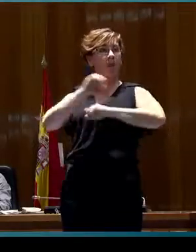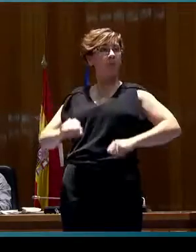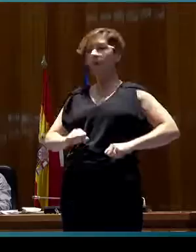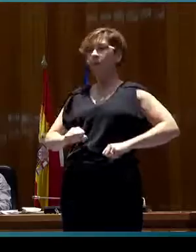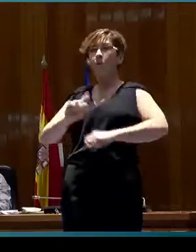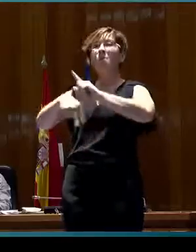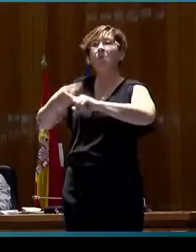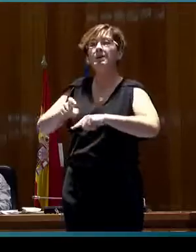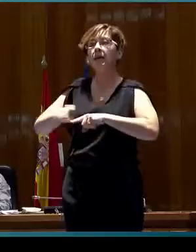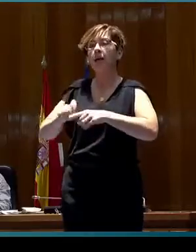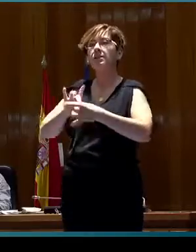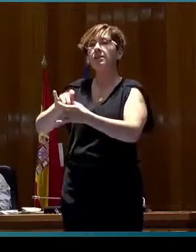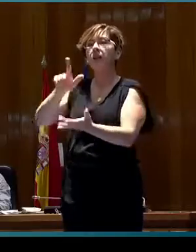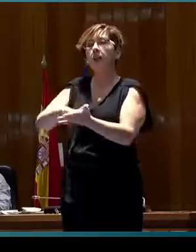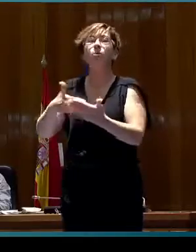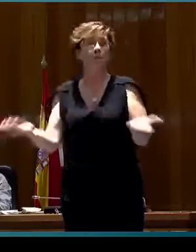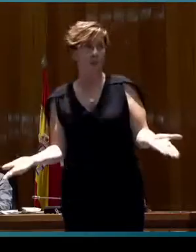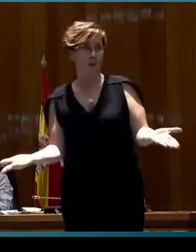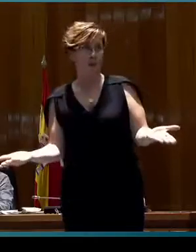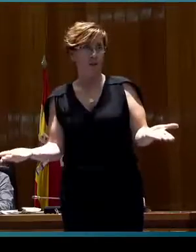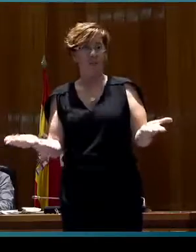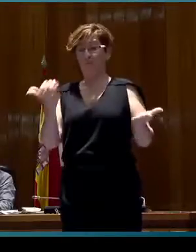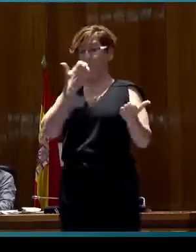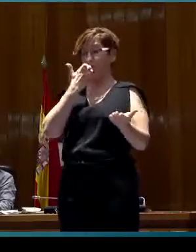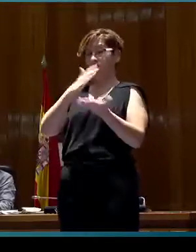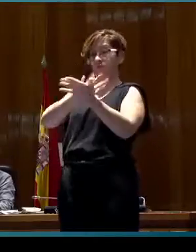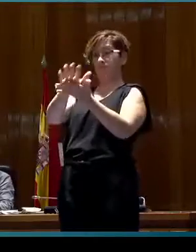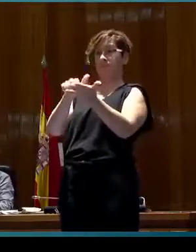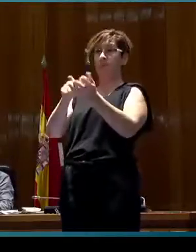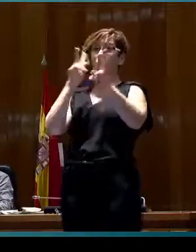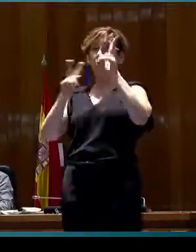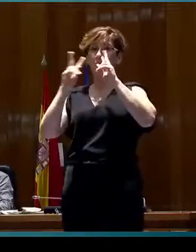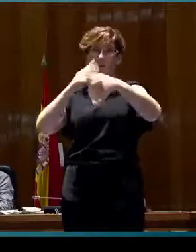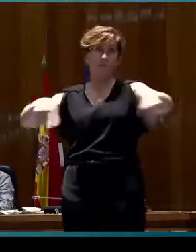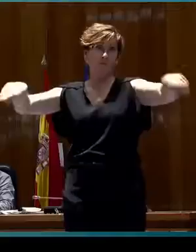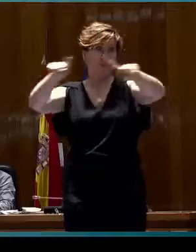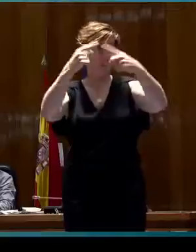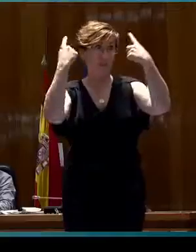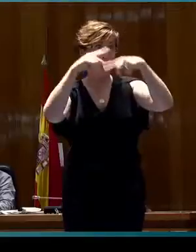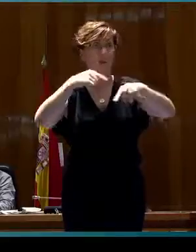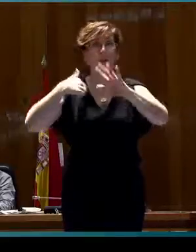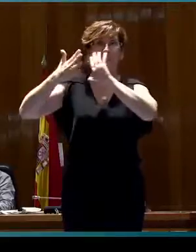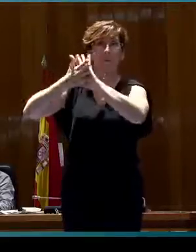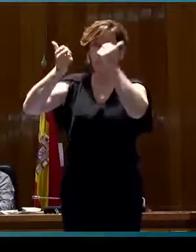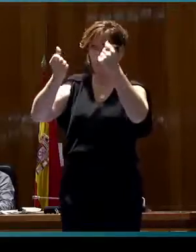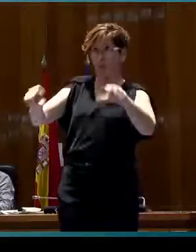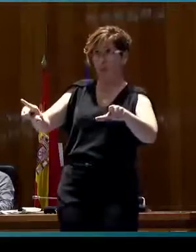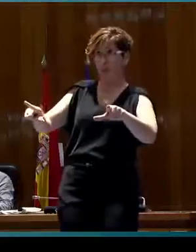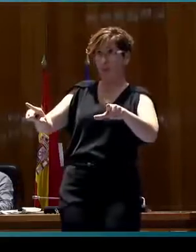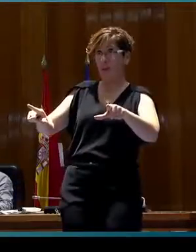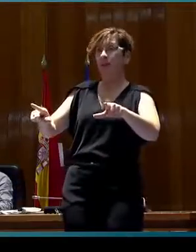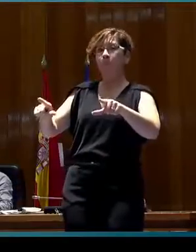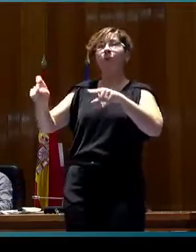lengua. Las lenguas visuales, como todos saben, y creo que no voy a decir nada nuevo, pues mantienen o tienen una serie